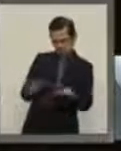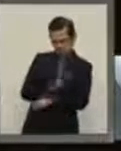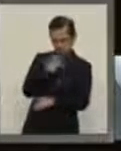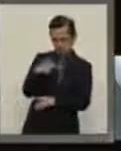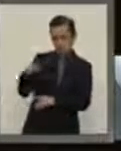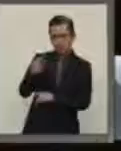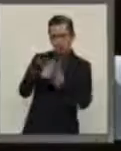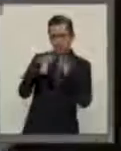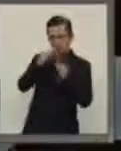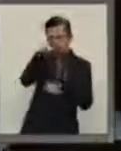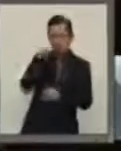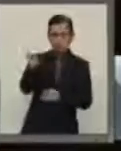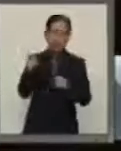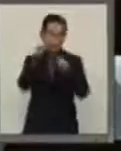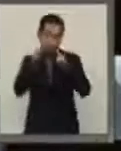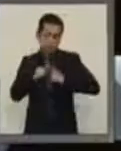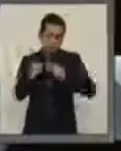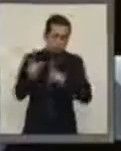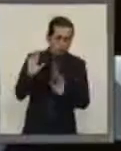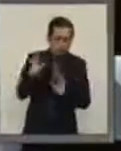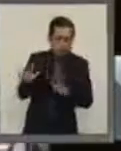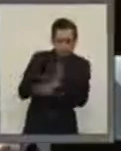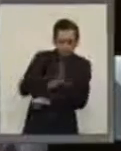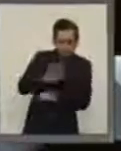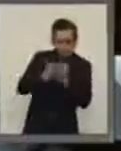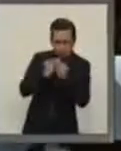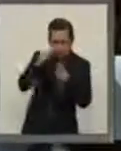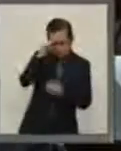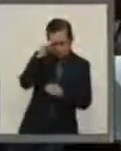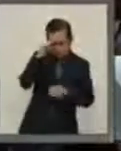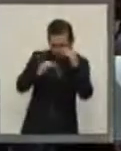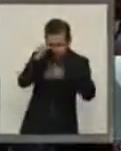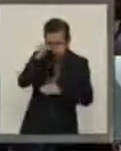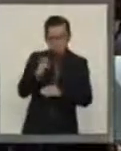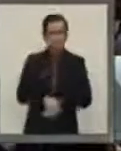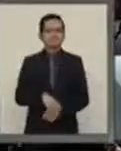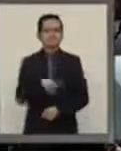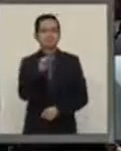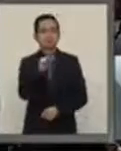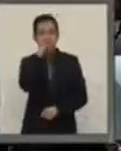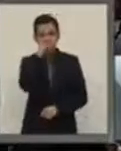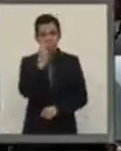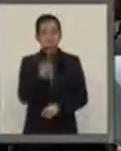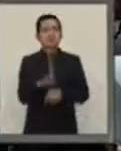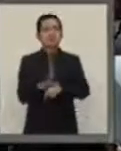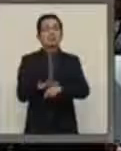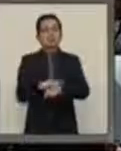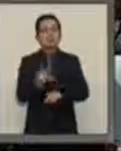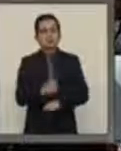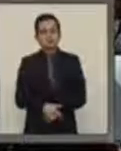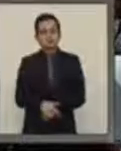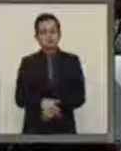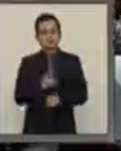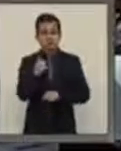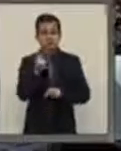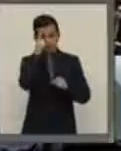que están poniendo mucha atención. No, señores, no es un cambio de conciencia. La razón se encuentra en el capítulo 19,